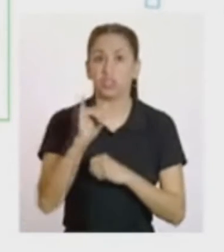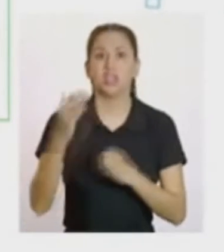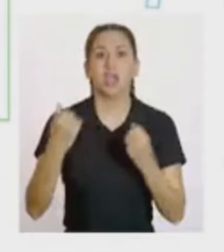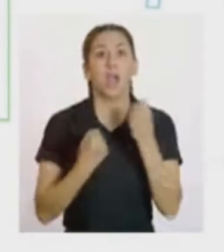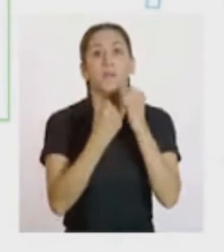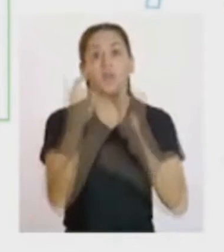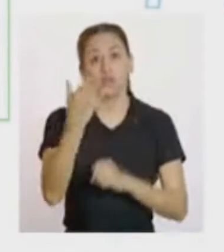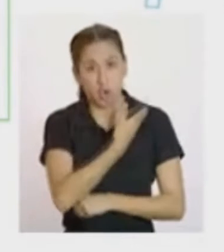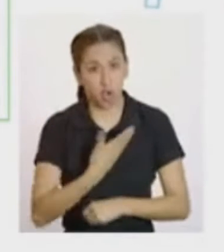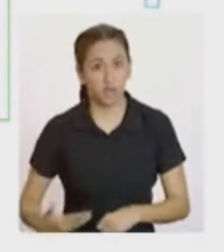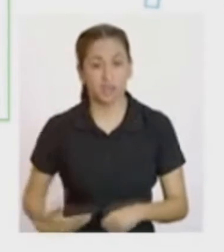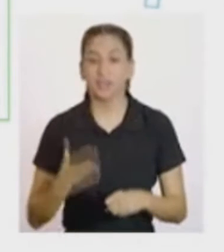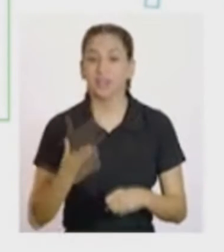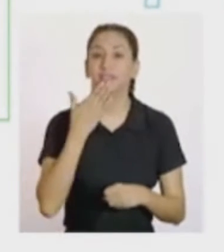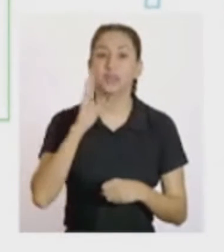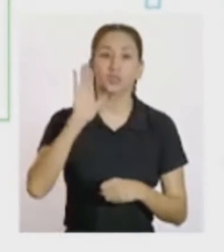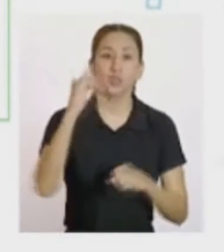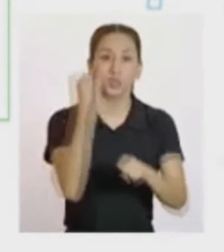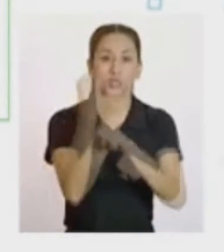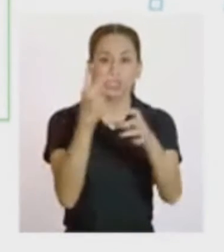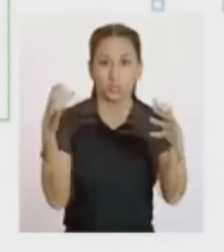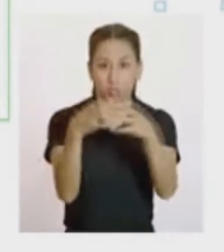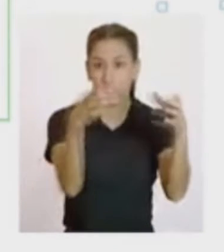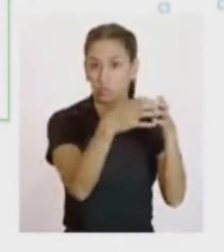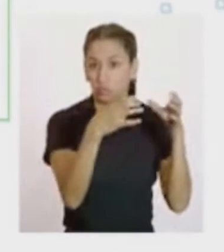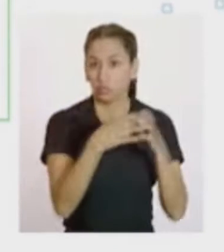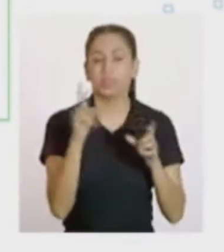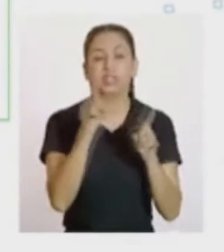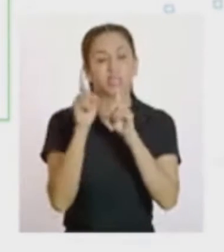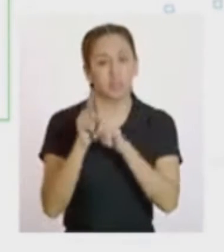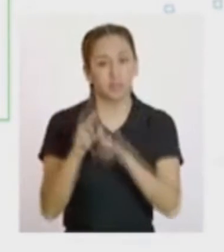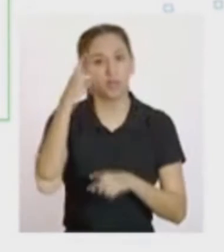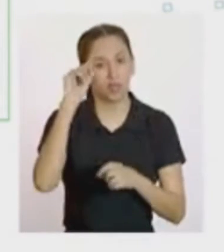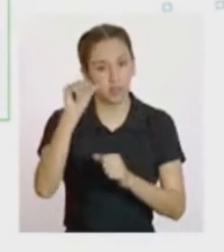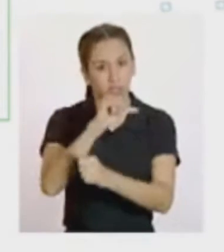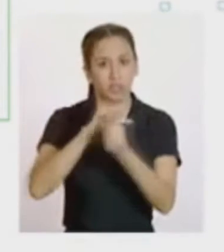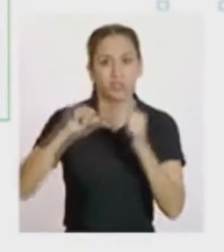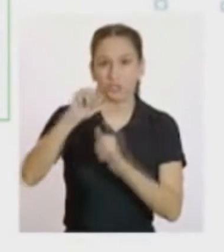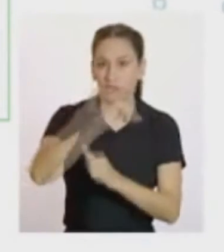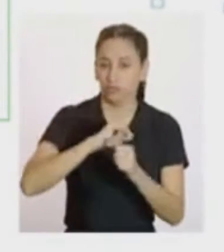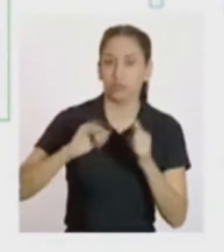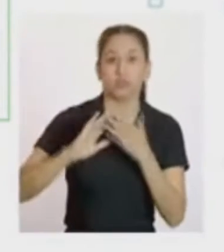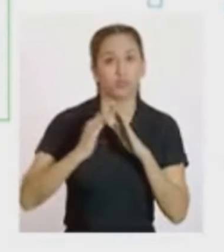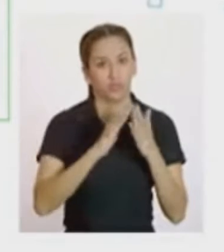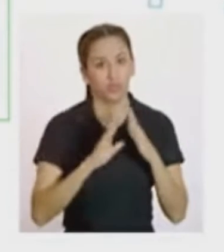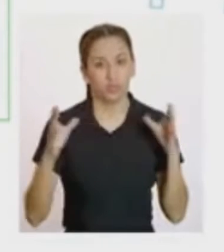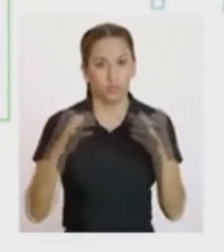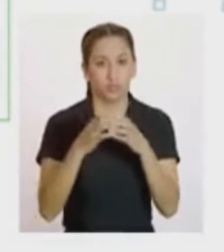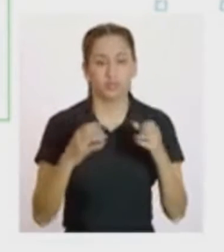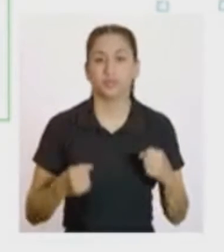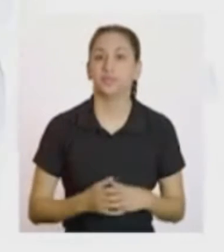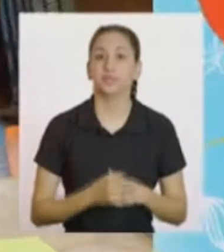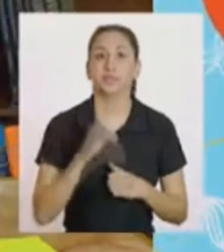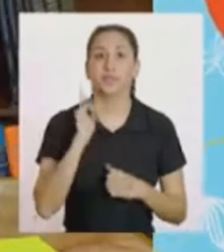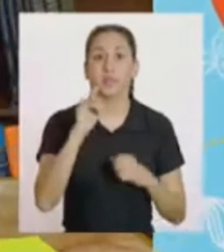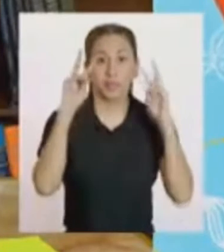y garantizado por el Estado, por medio de sus instituciones y también por la sociedad en su